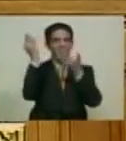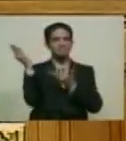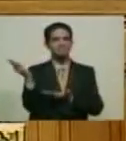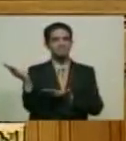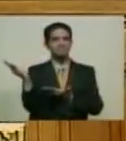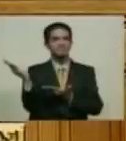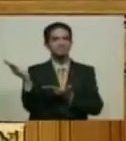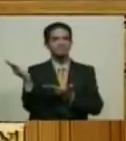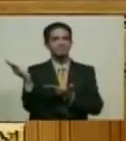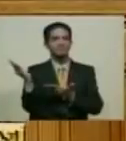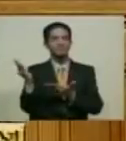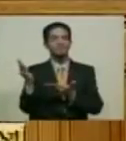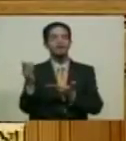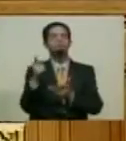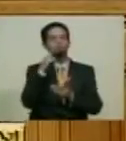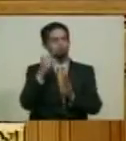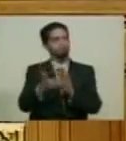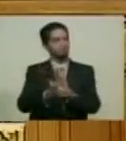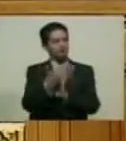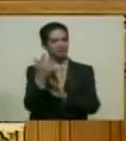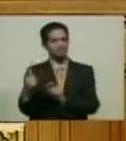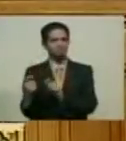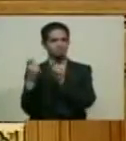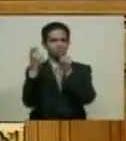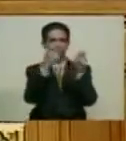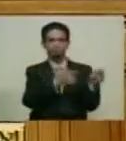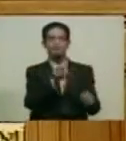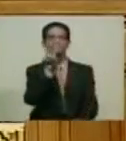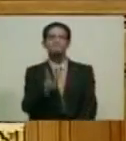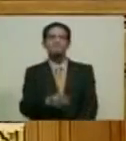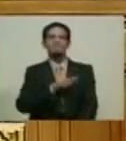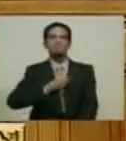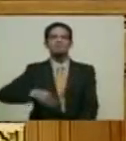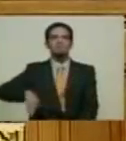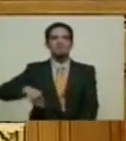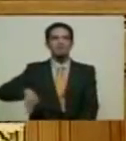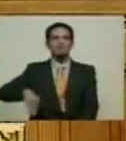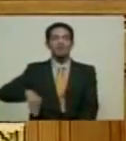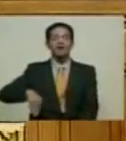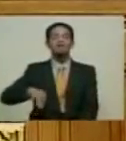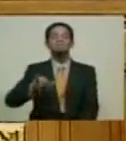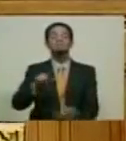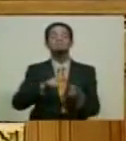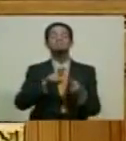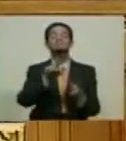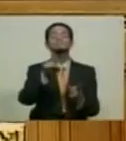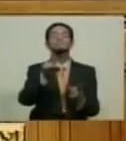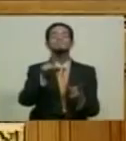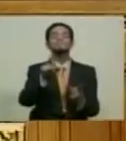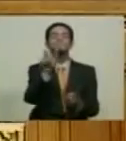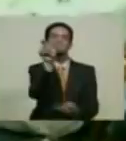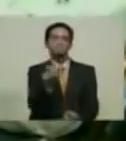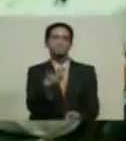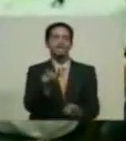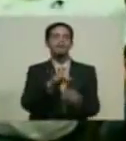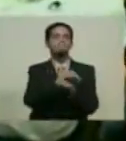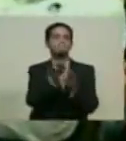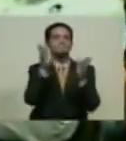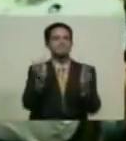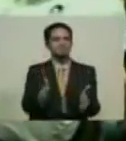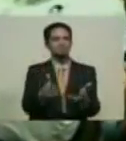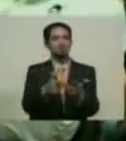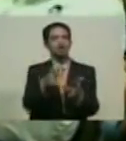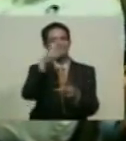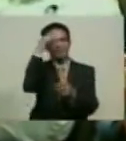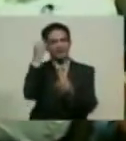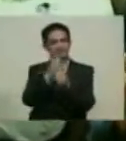ejerza la... vaya al Ejecutivo a ejercer la Vicepresidencia Ejecutiva de la República, y a Eduardo Piñate para que sea nuestro Ministro del Poder Popular para los